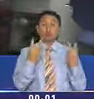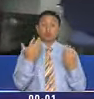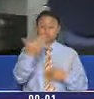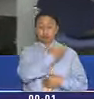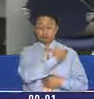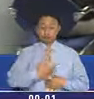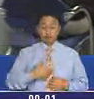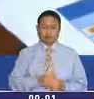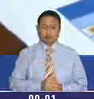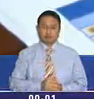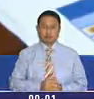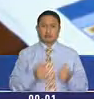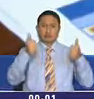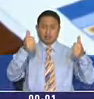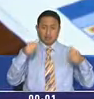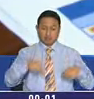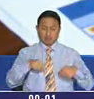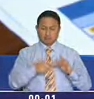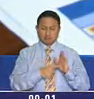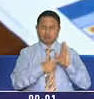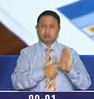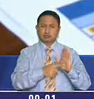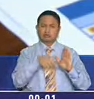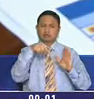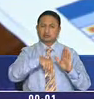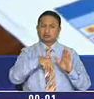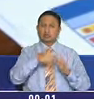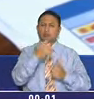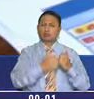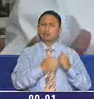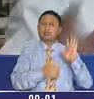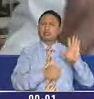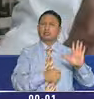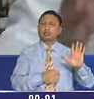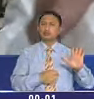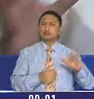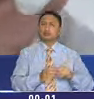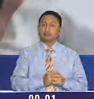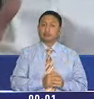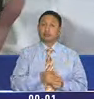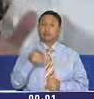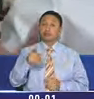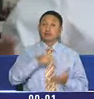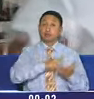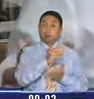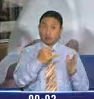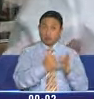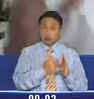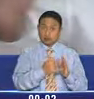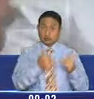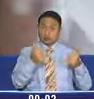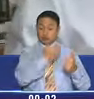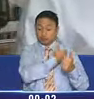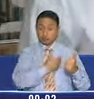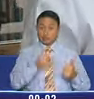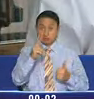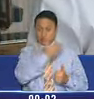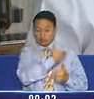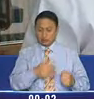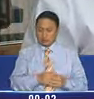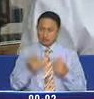donde se develó al menos 5 tipos de riesgos tributarios. Cuando se ven las declaraciones de impuestos de los candidatos a la presidencia y a la vicepresidencia,